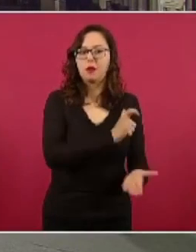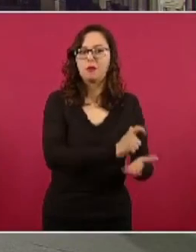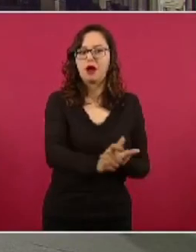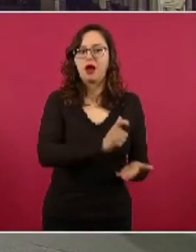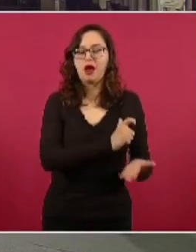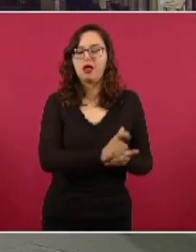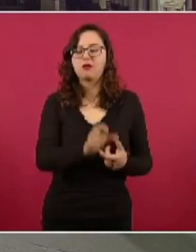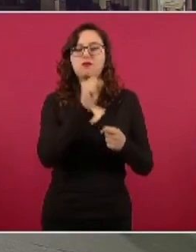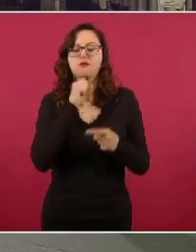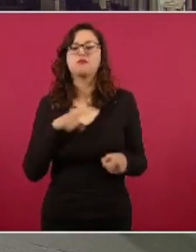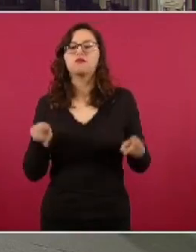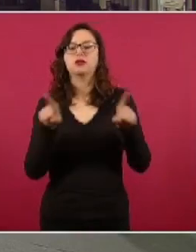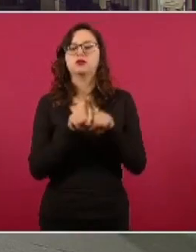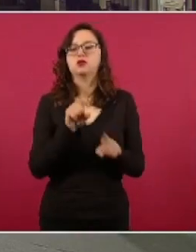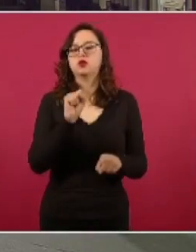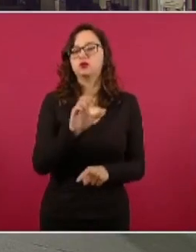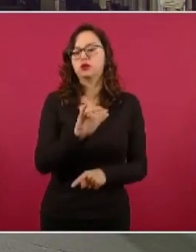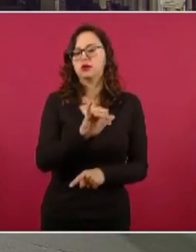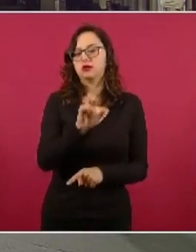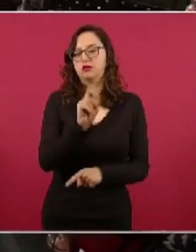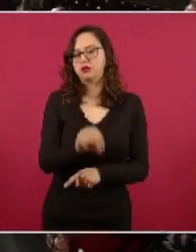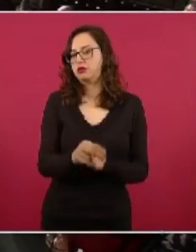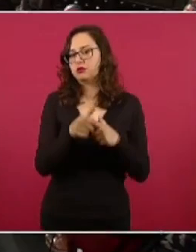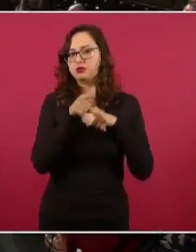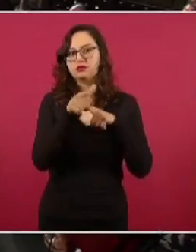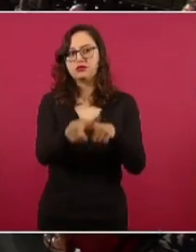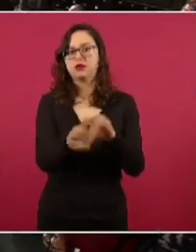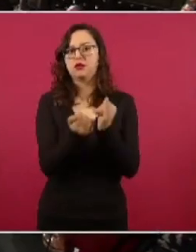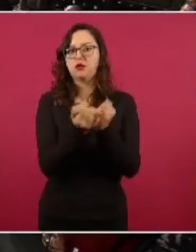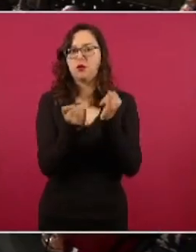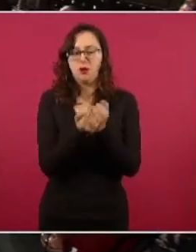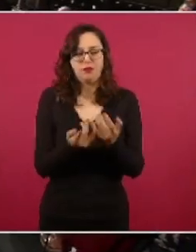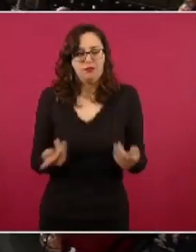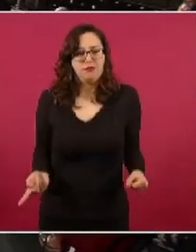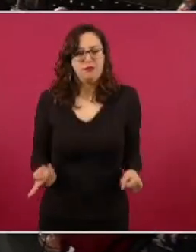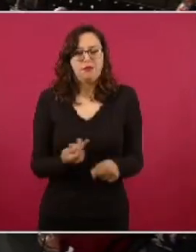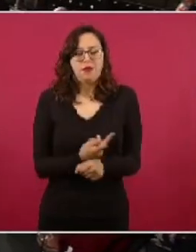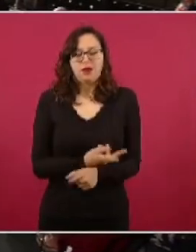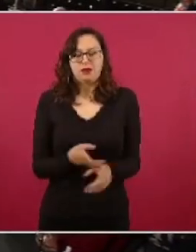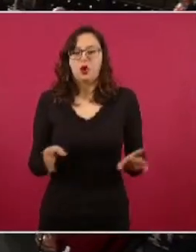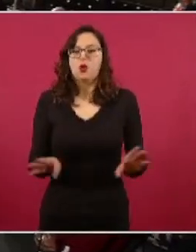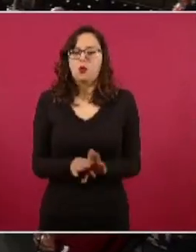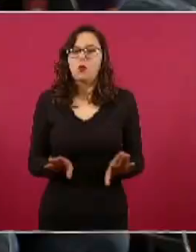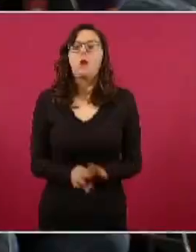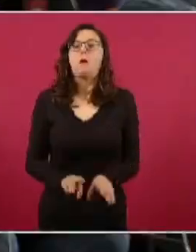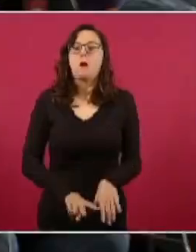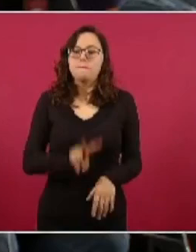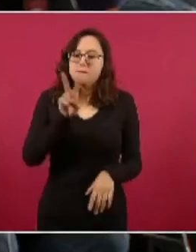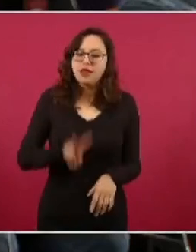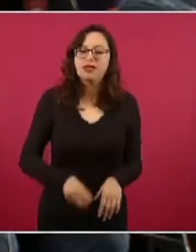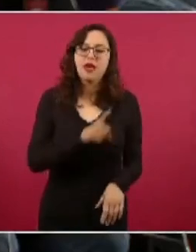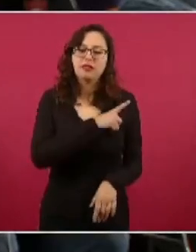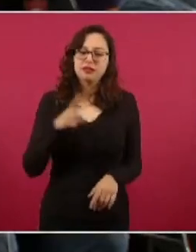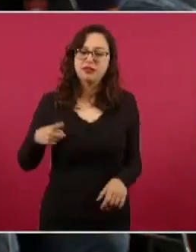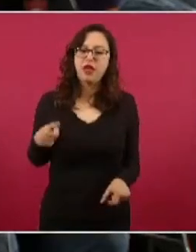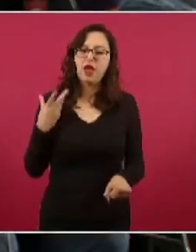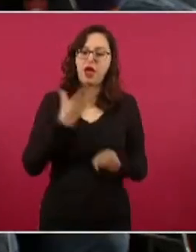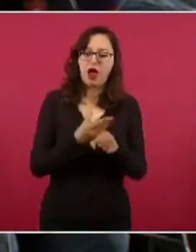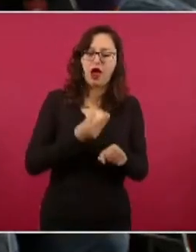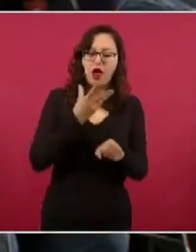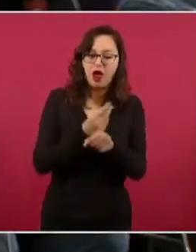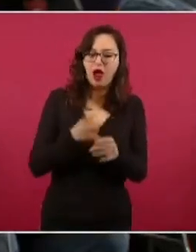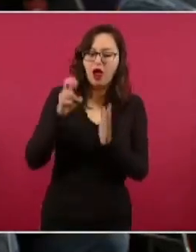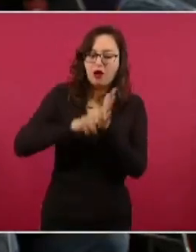Corte y con otros funcionarios. Entonces, preguntarle eso, si existe algún plan para que la austeridad republicana sea